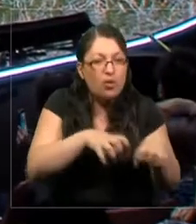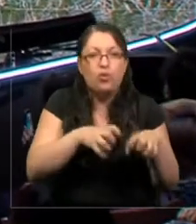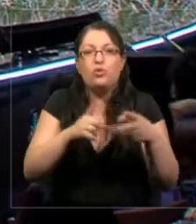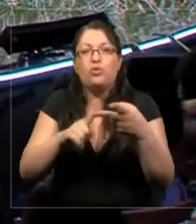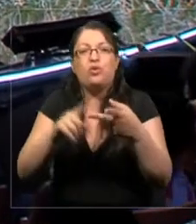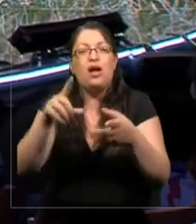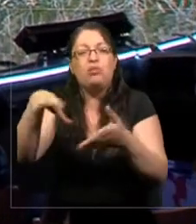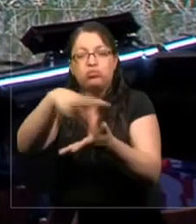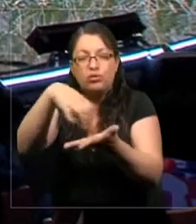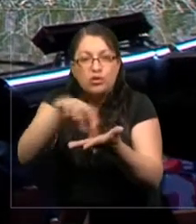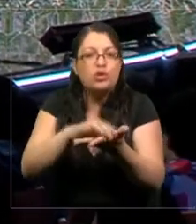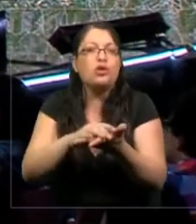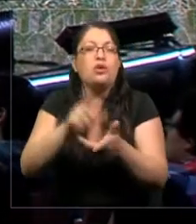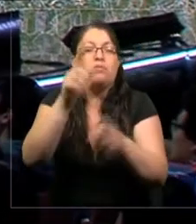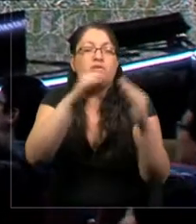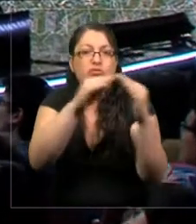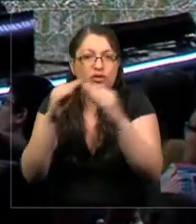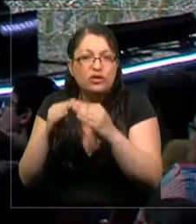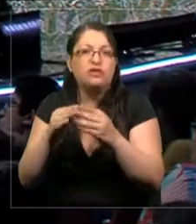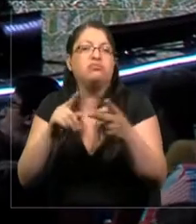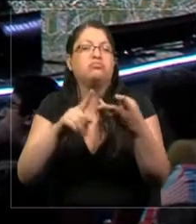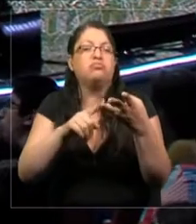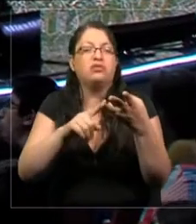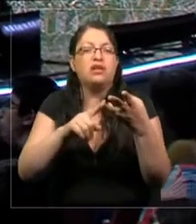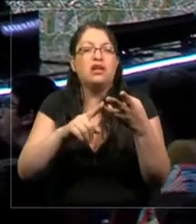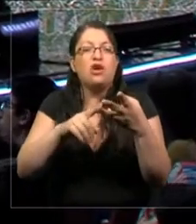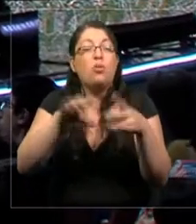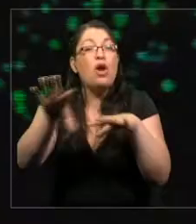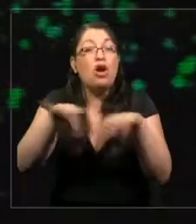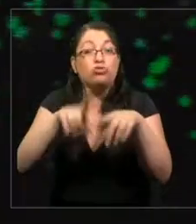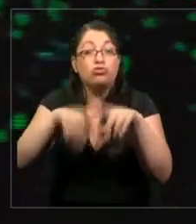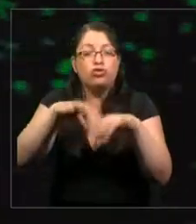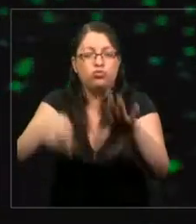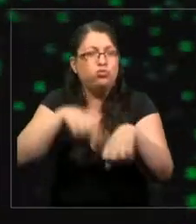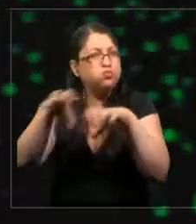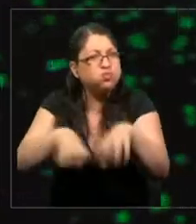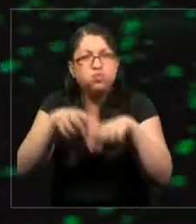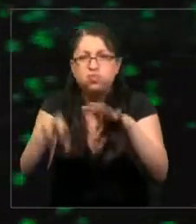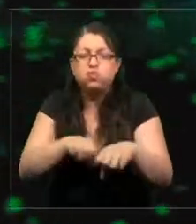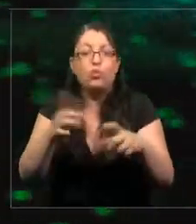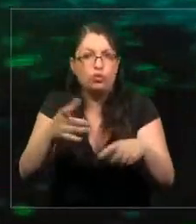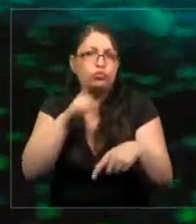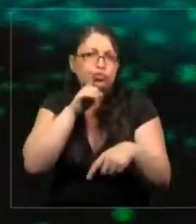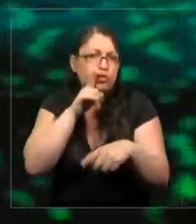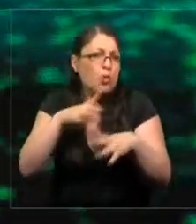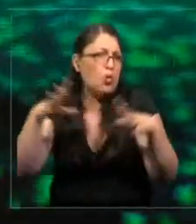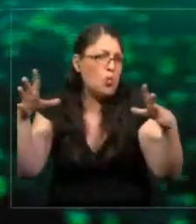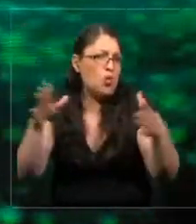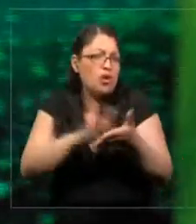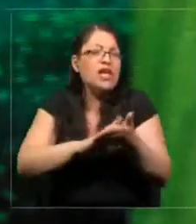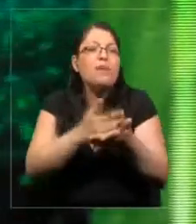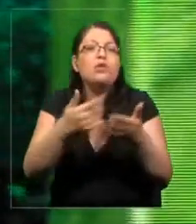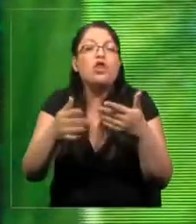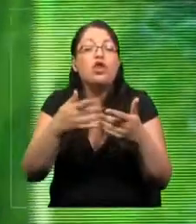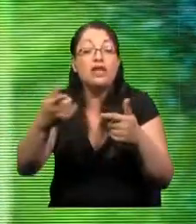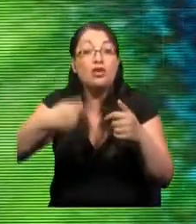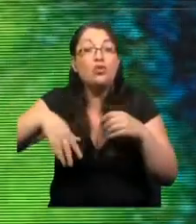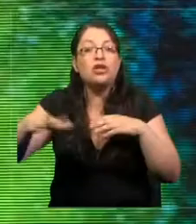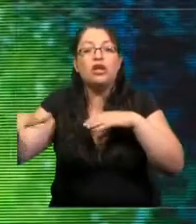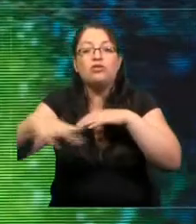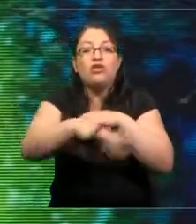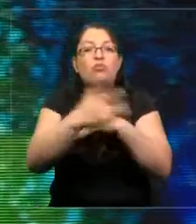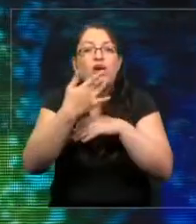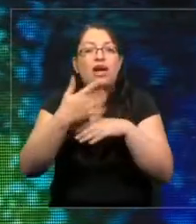centros urbanos resorts la sobreexplotación de recursos nosotros tenemos muchísimos ejemplos de eso en nuestras costas porque hemos degradado